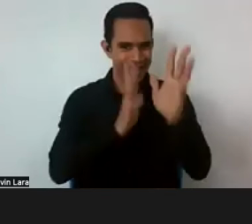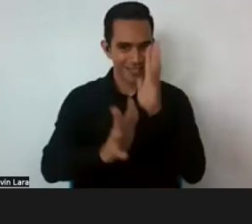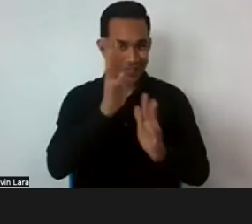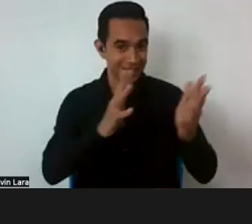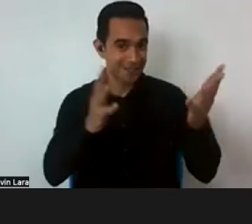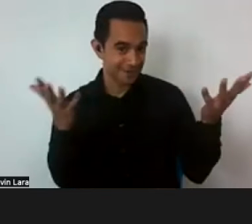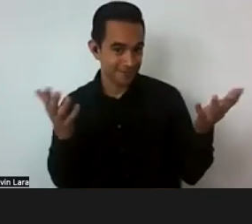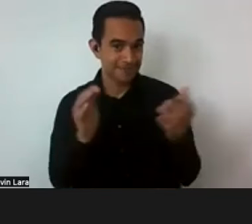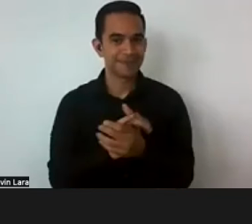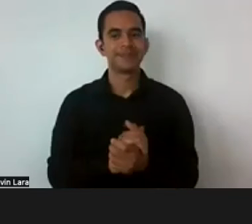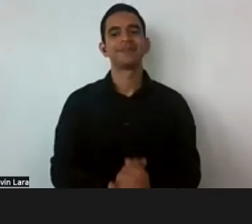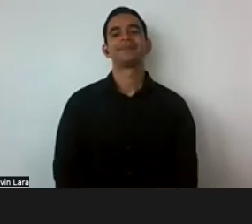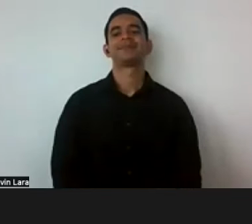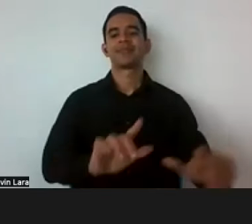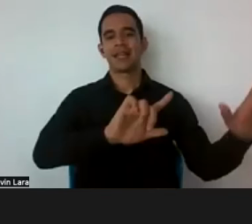Listo.